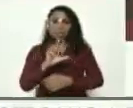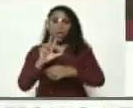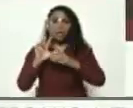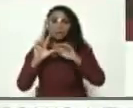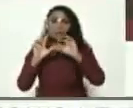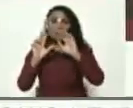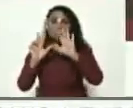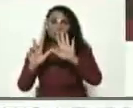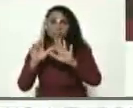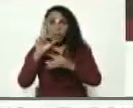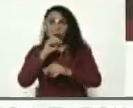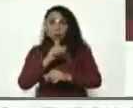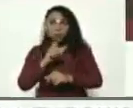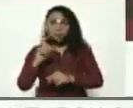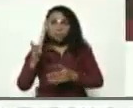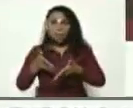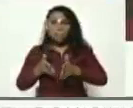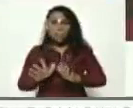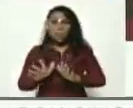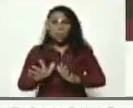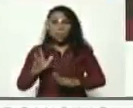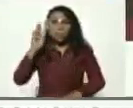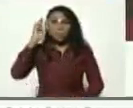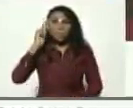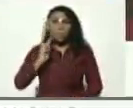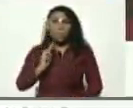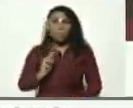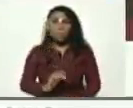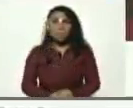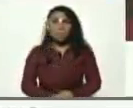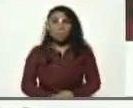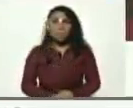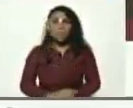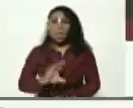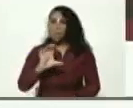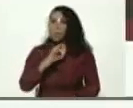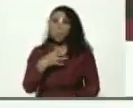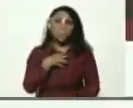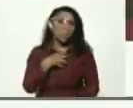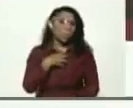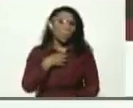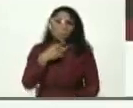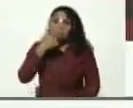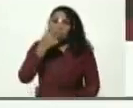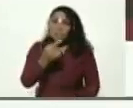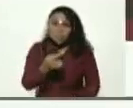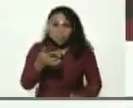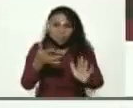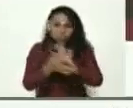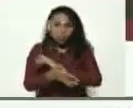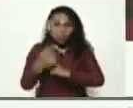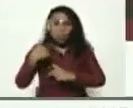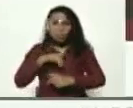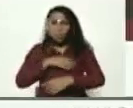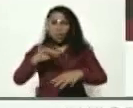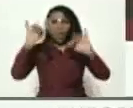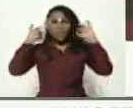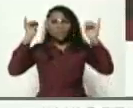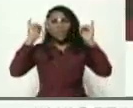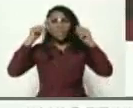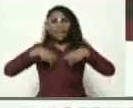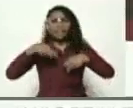del natalicio de Simón Bolívar, no podemos sino decir que estamos de fiesta en